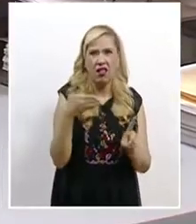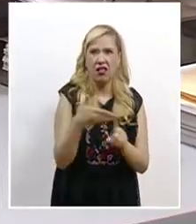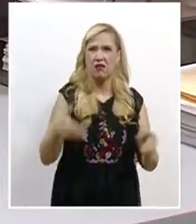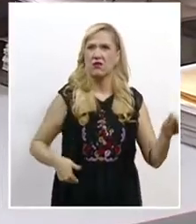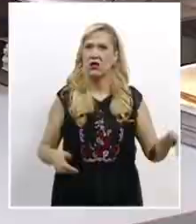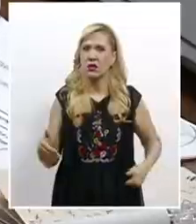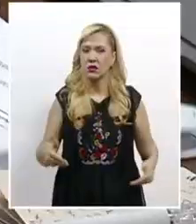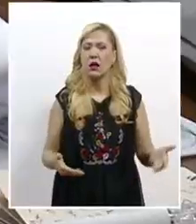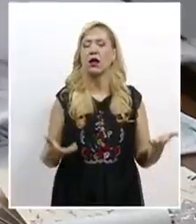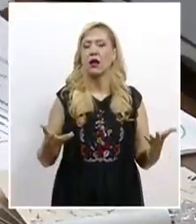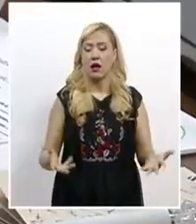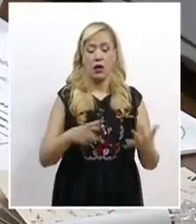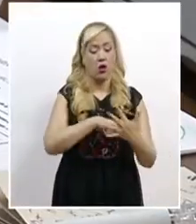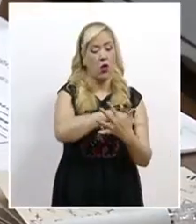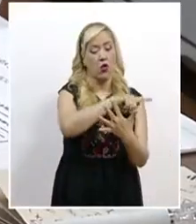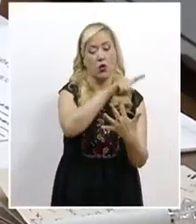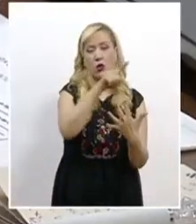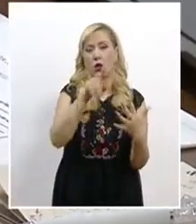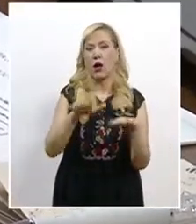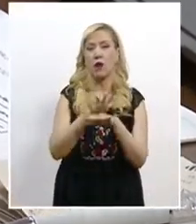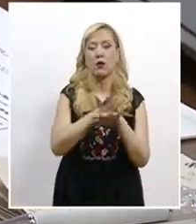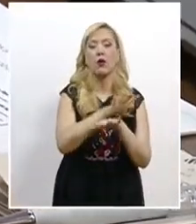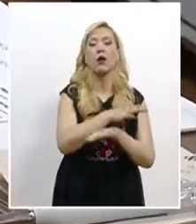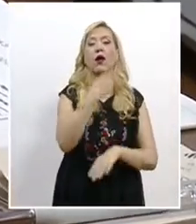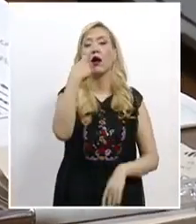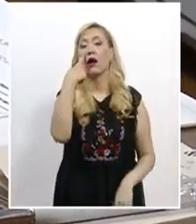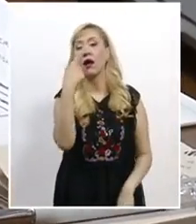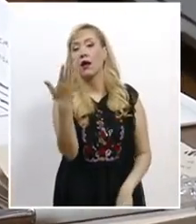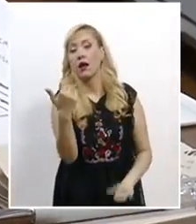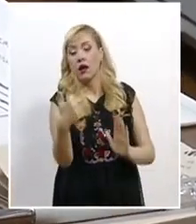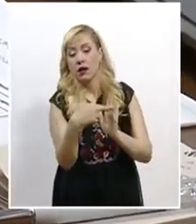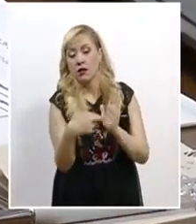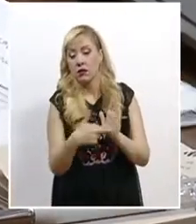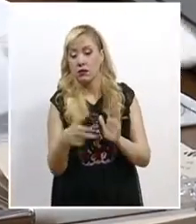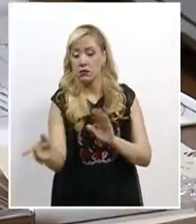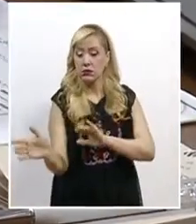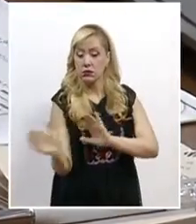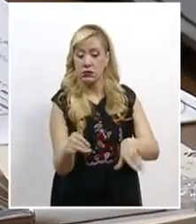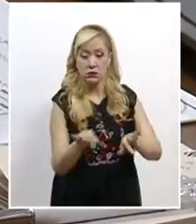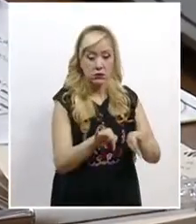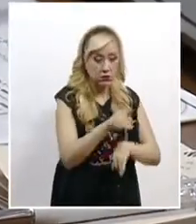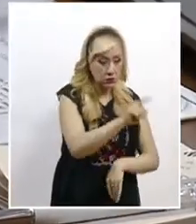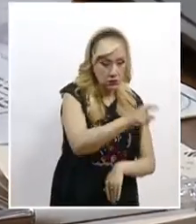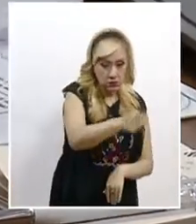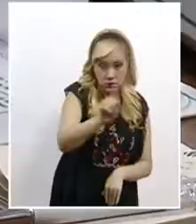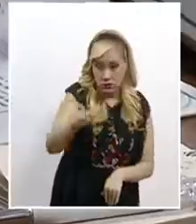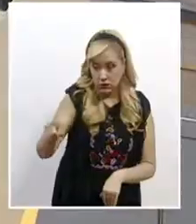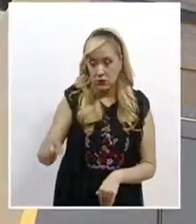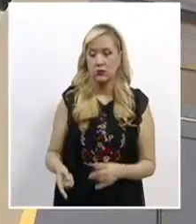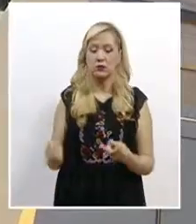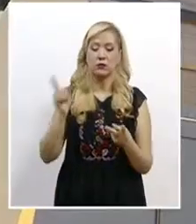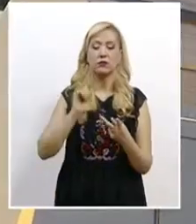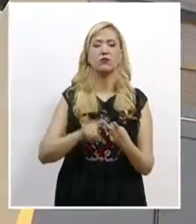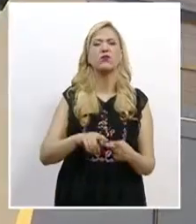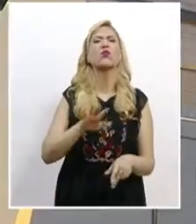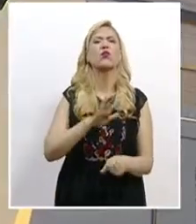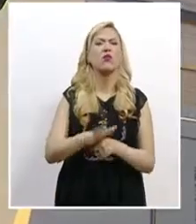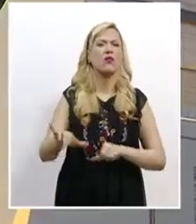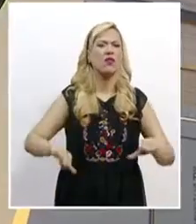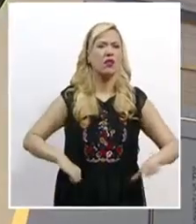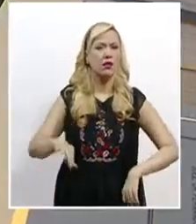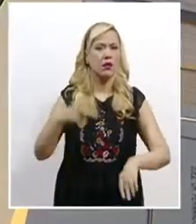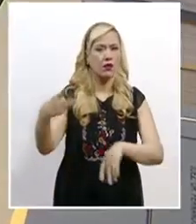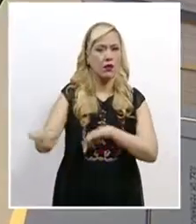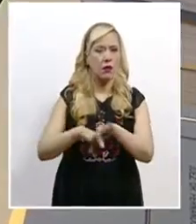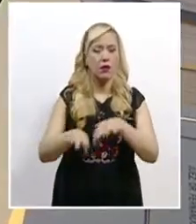los requisitos que deben cumplir las o los titulares de las distintas coordinaciones y unidades, así como las tareas que deben desempeñar